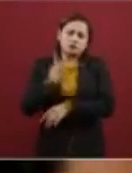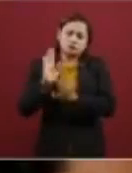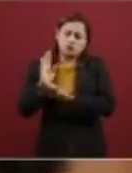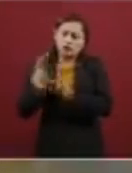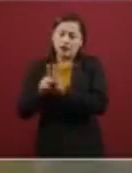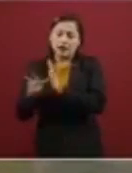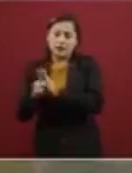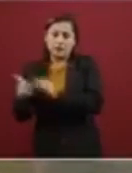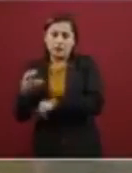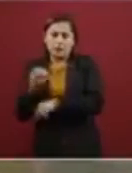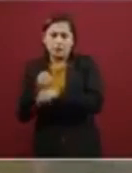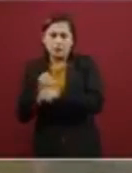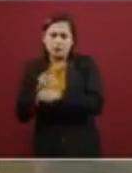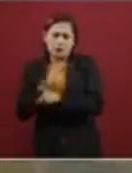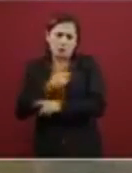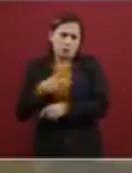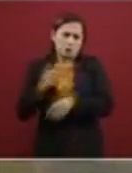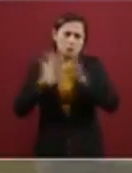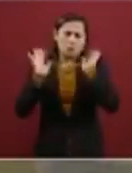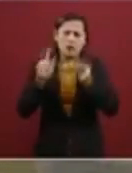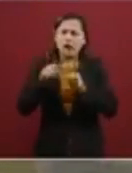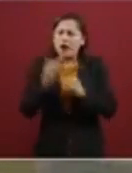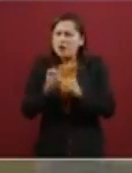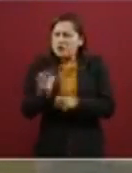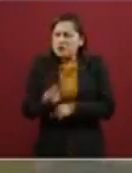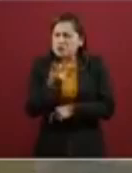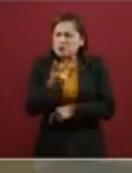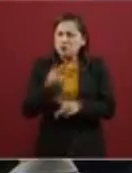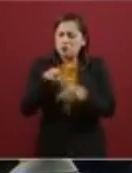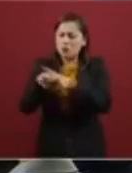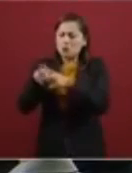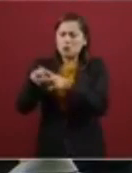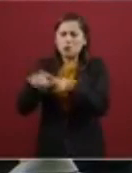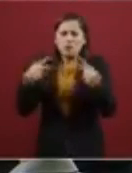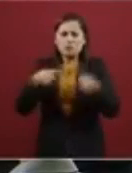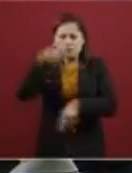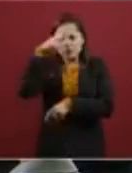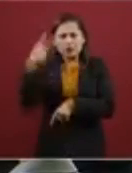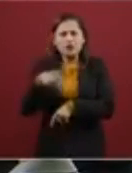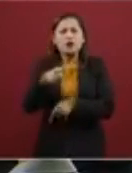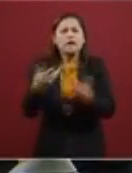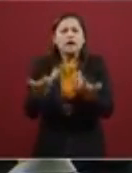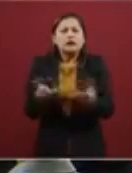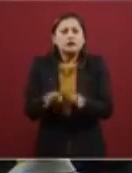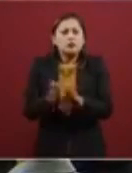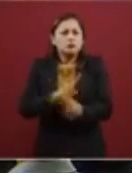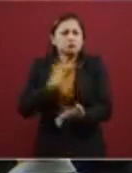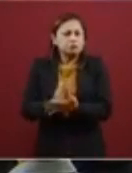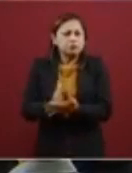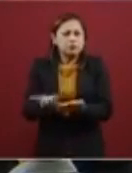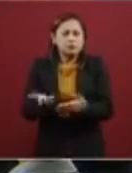la pregunta central es, ¿qué hacer para que ahora no maten a tantos mexicanos? Estamos trabajando todos los días, Jorge, como